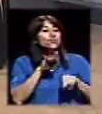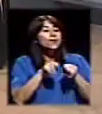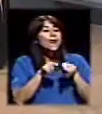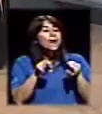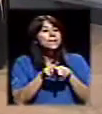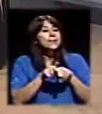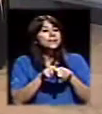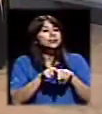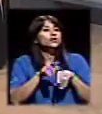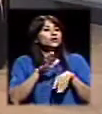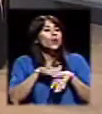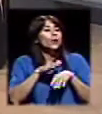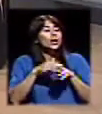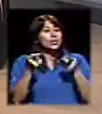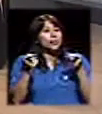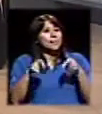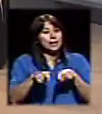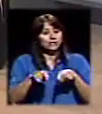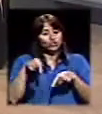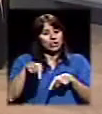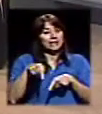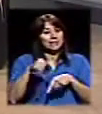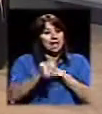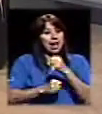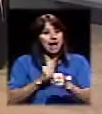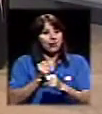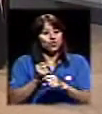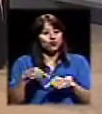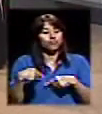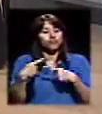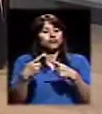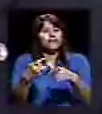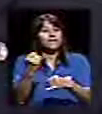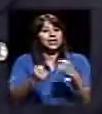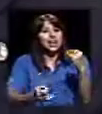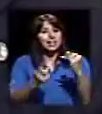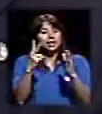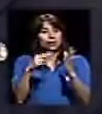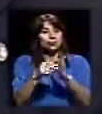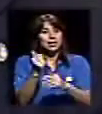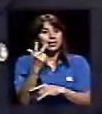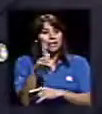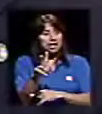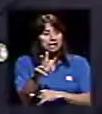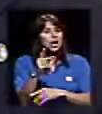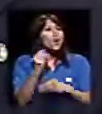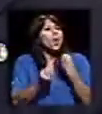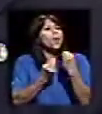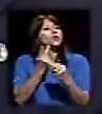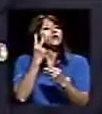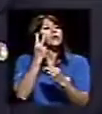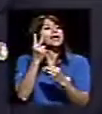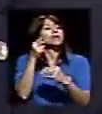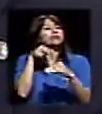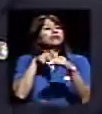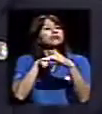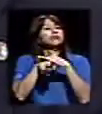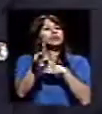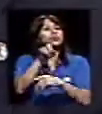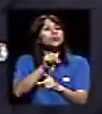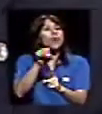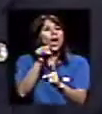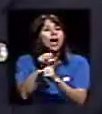el final de 2013 se mira la banca, tanto el resto del año como